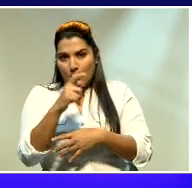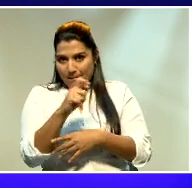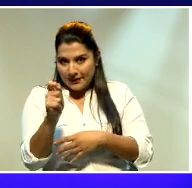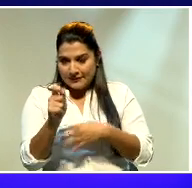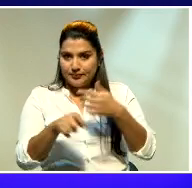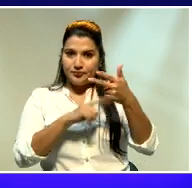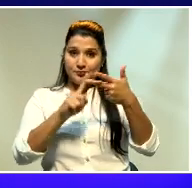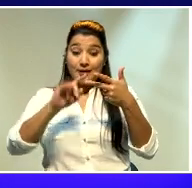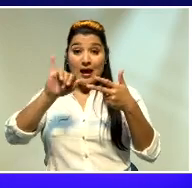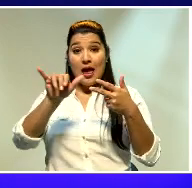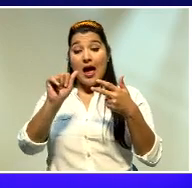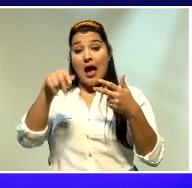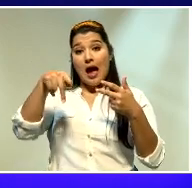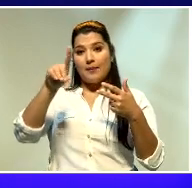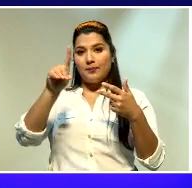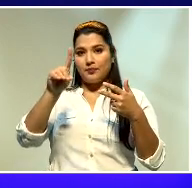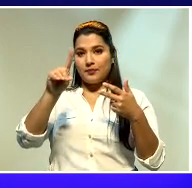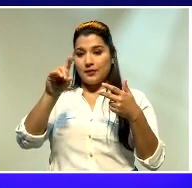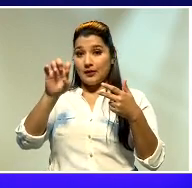Habdeba,